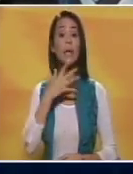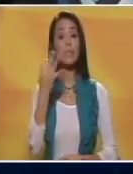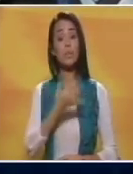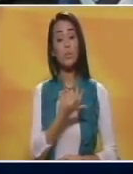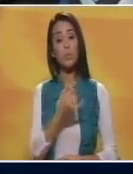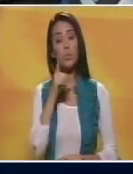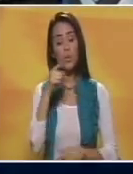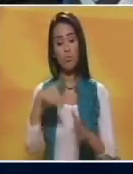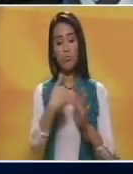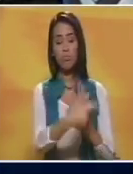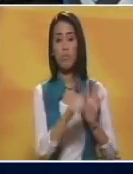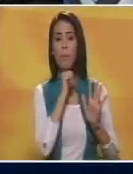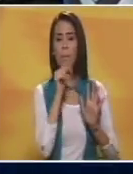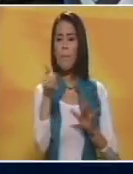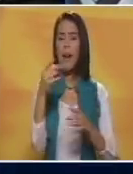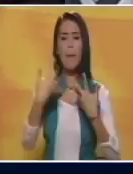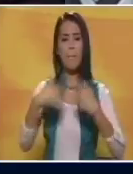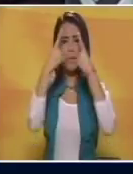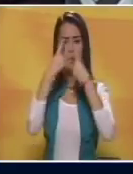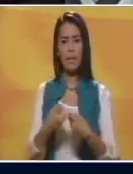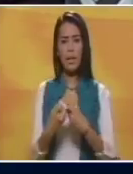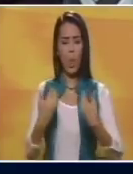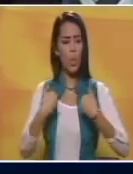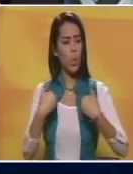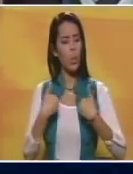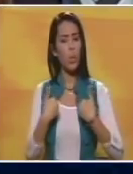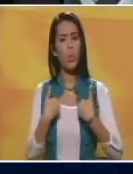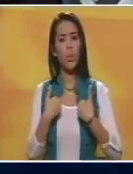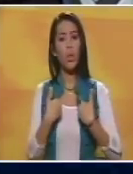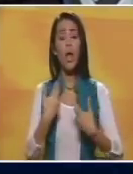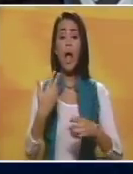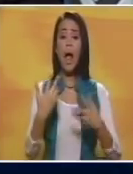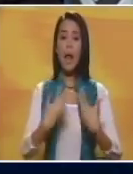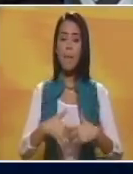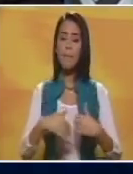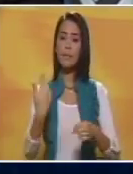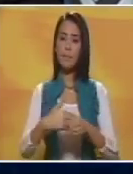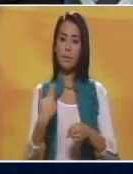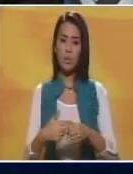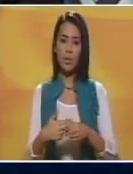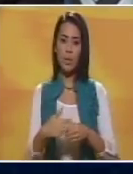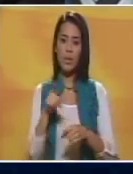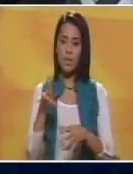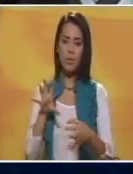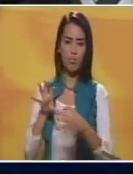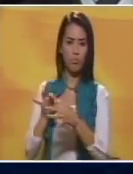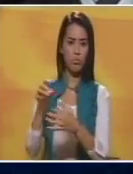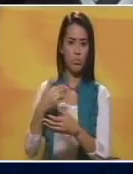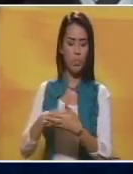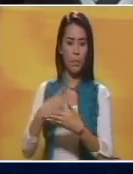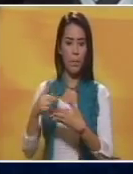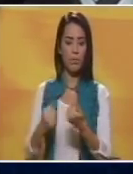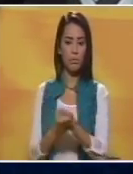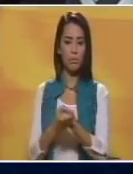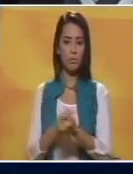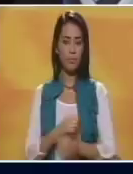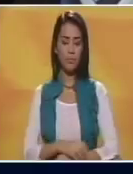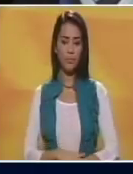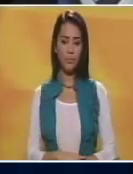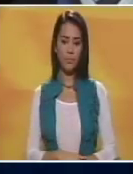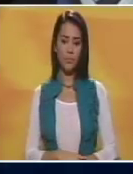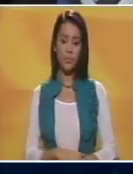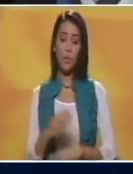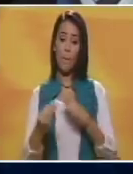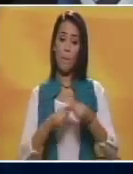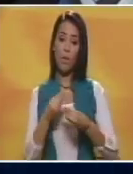delitos imputados a los funcionarios fueron daños a la industria petrolera, peculado doloso y asociación para delinquir. Por estos hechos